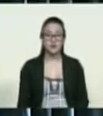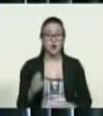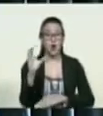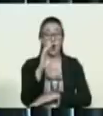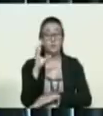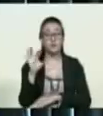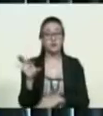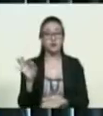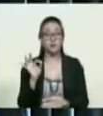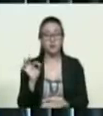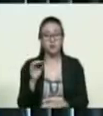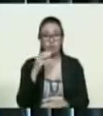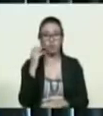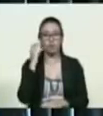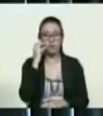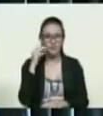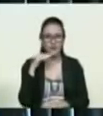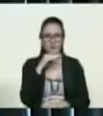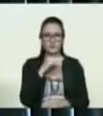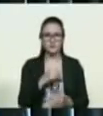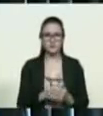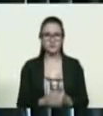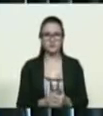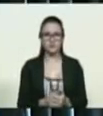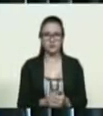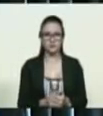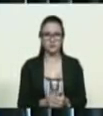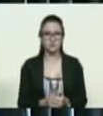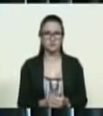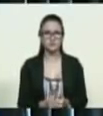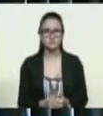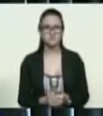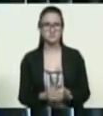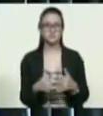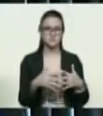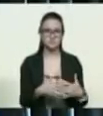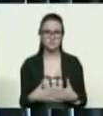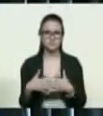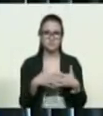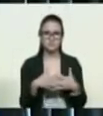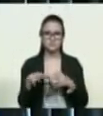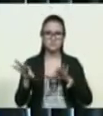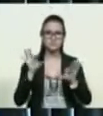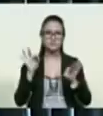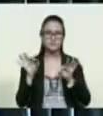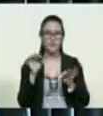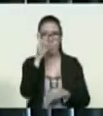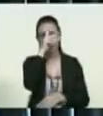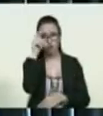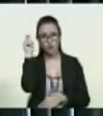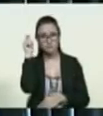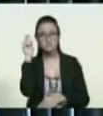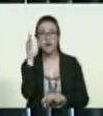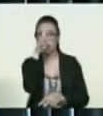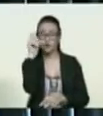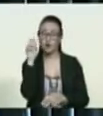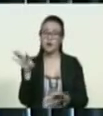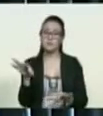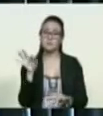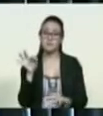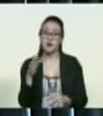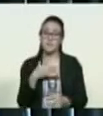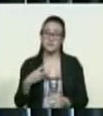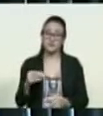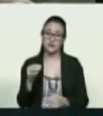eligieron a Iván Duque, Iván Duque es el presidente de Colombia. Los estadounidenses eligieron a Donald Trump es el presidente de Estados Unidos